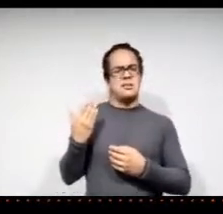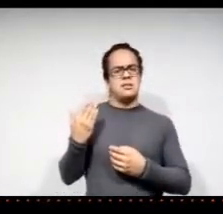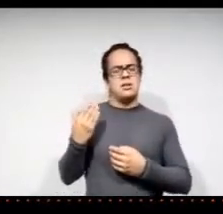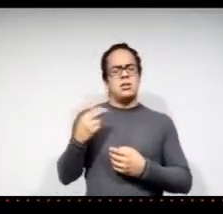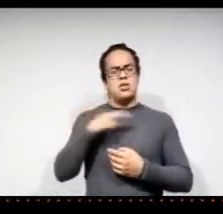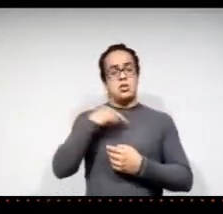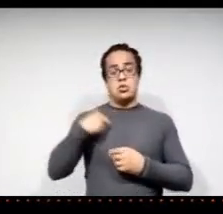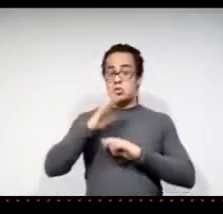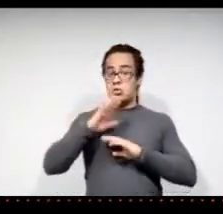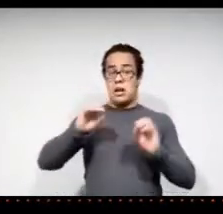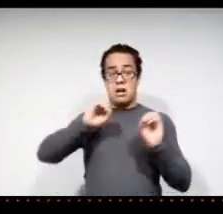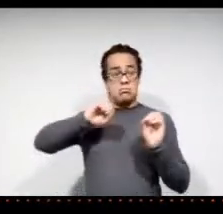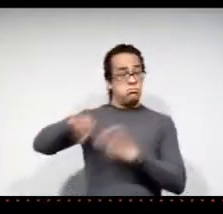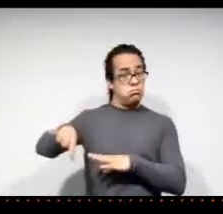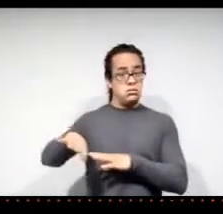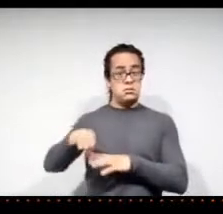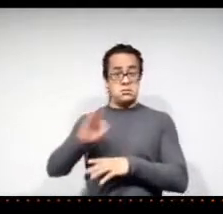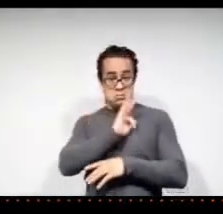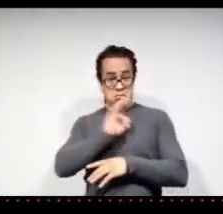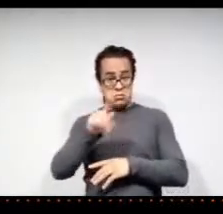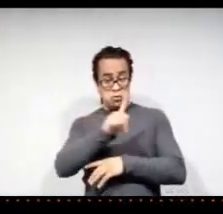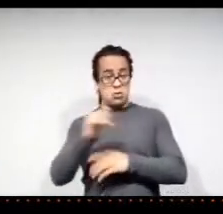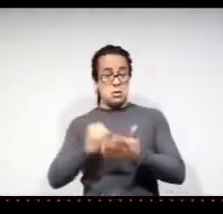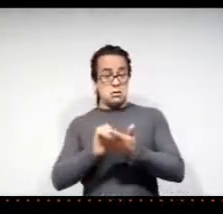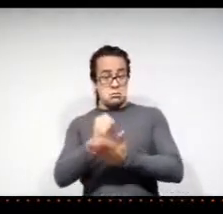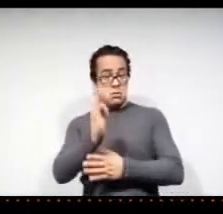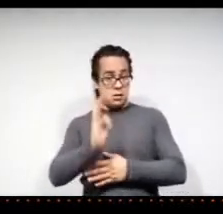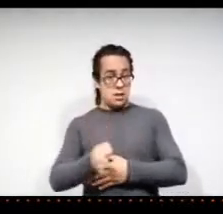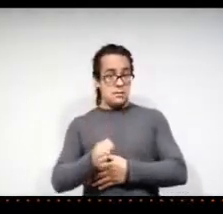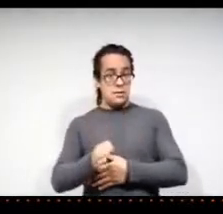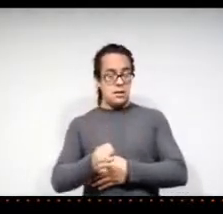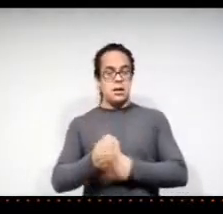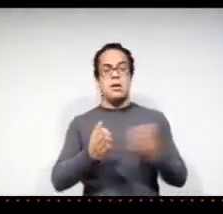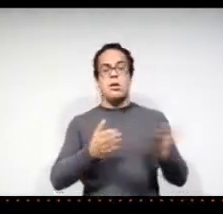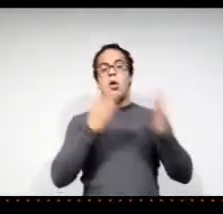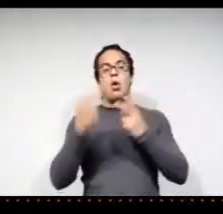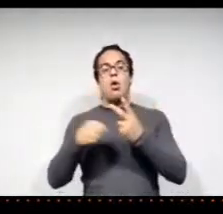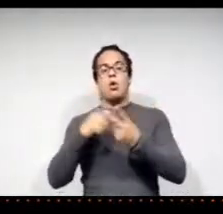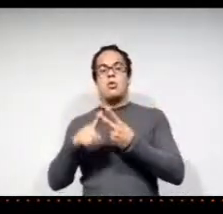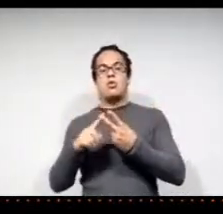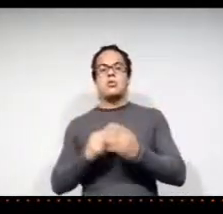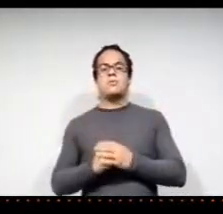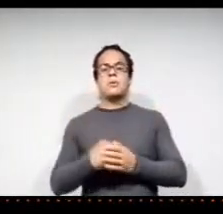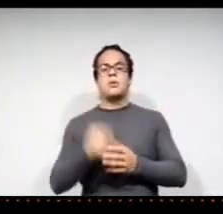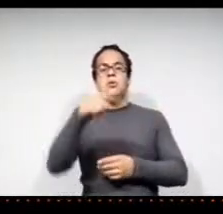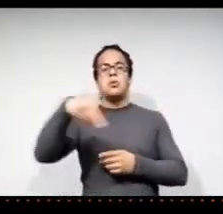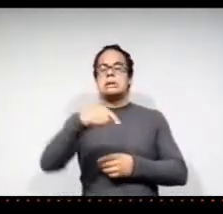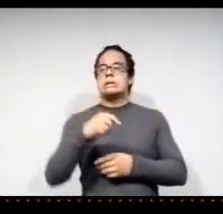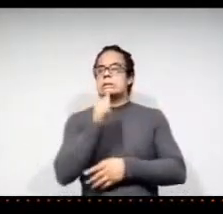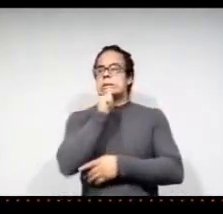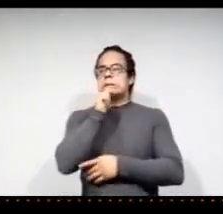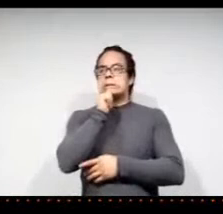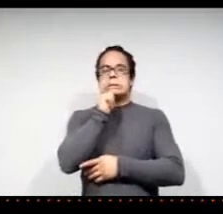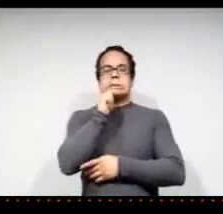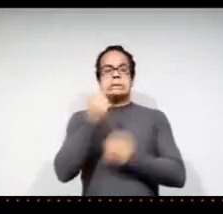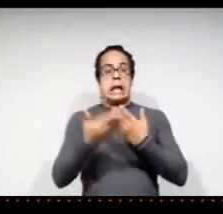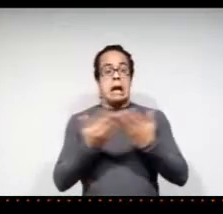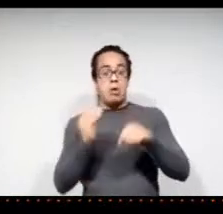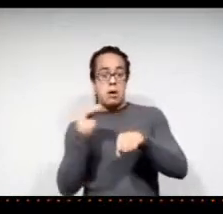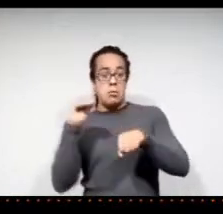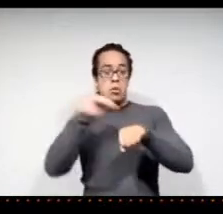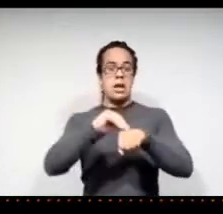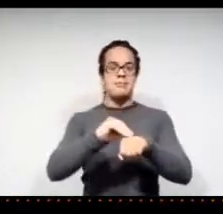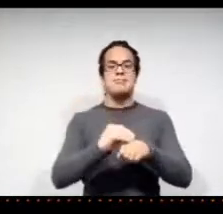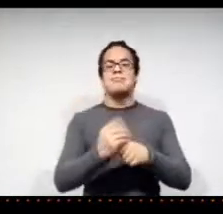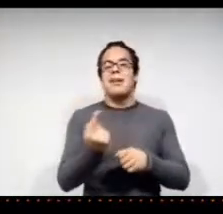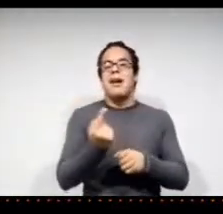en el pasado? ¿Y qué de lo que no hacíamos quedará instalado de aquí en adelante? Aunque ese de aquí en